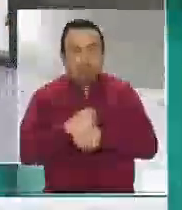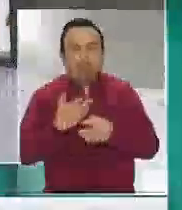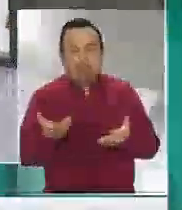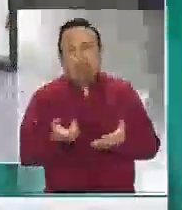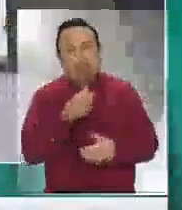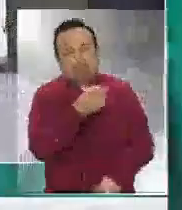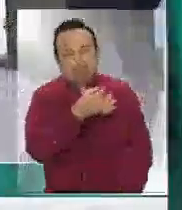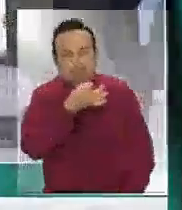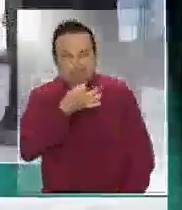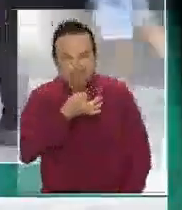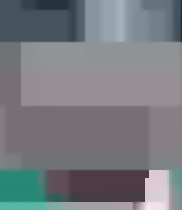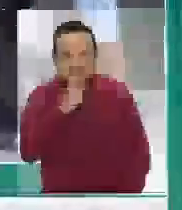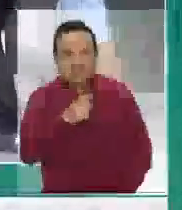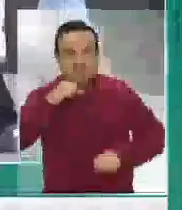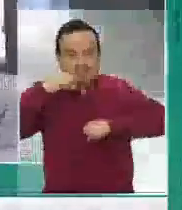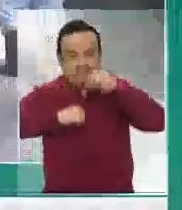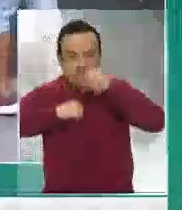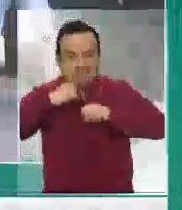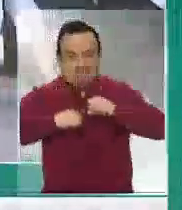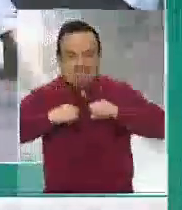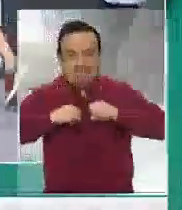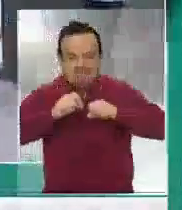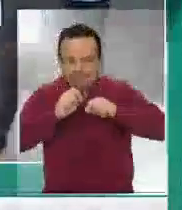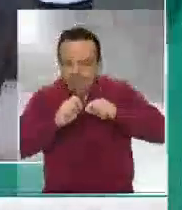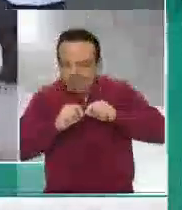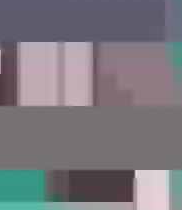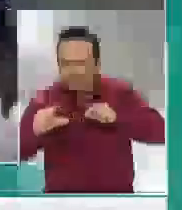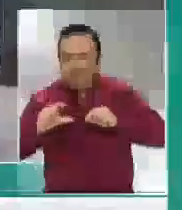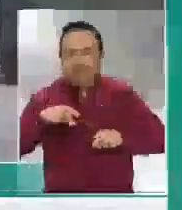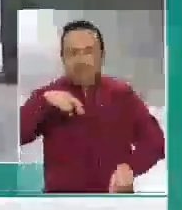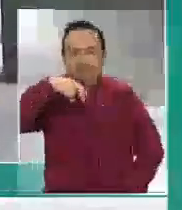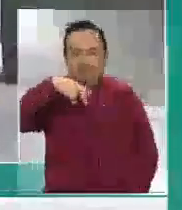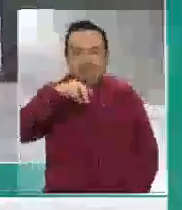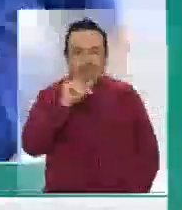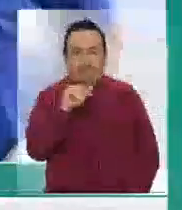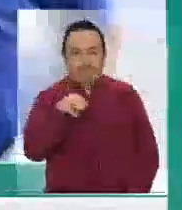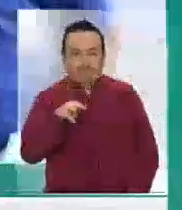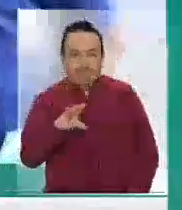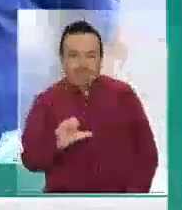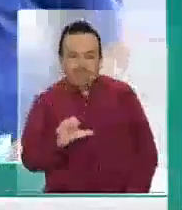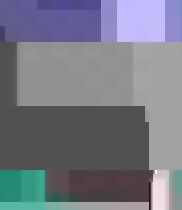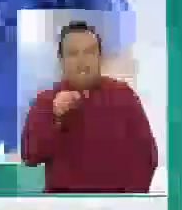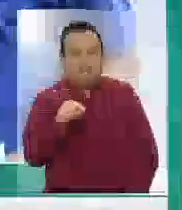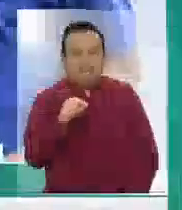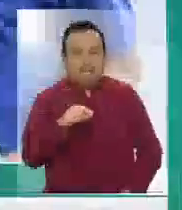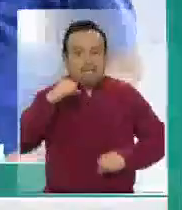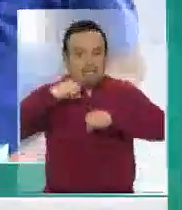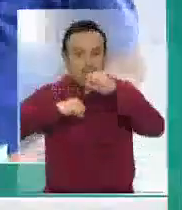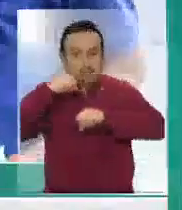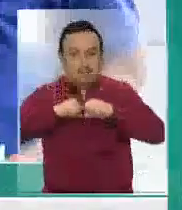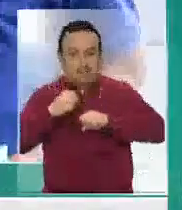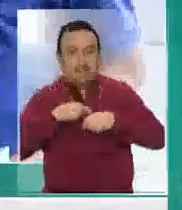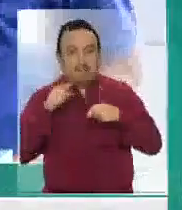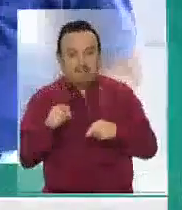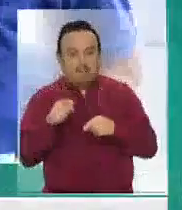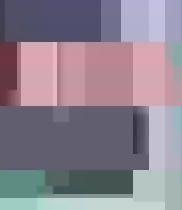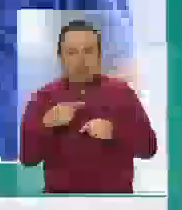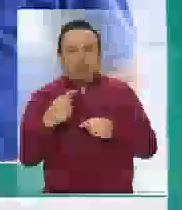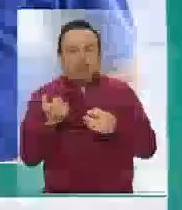general, el grueso de las empresas, y estamos hablando incluso de un tamaño medio relativamente grande, son empresas que viven con sus